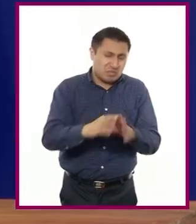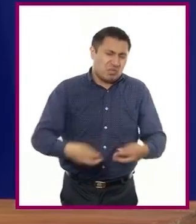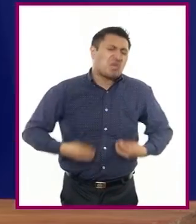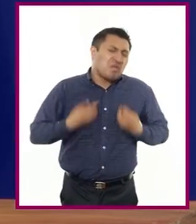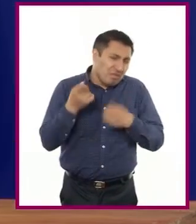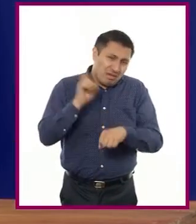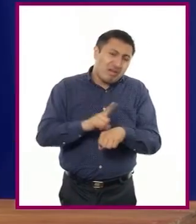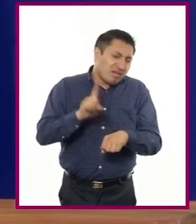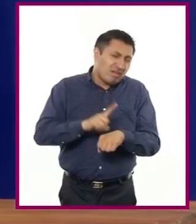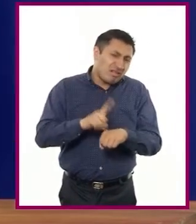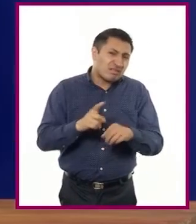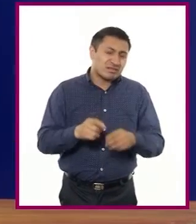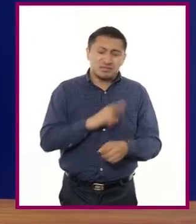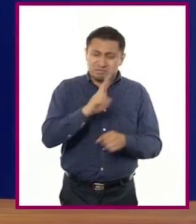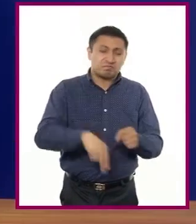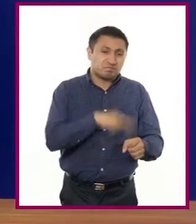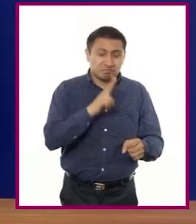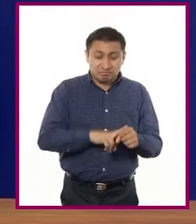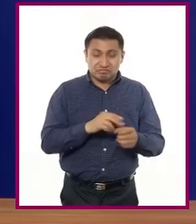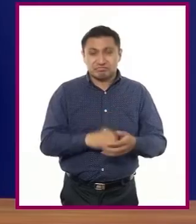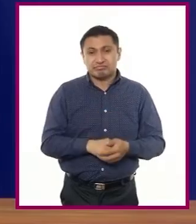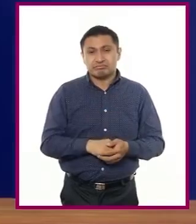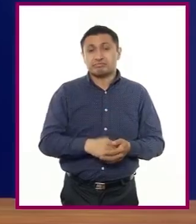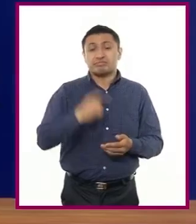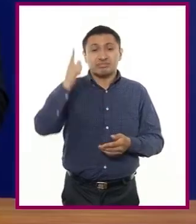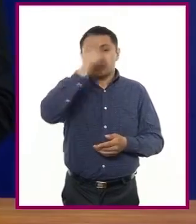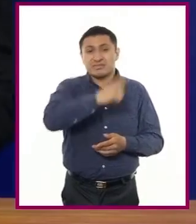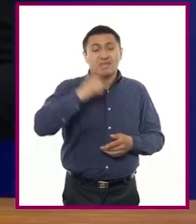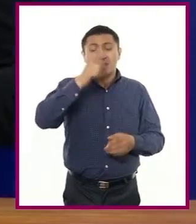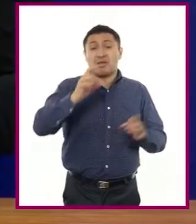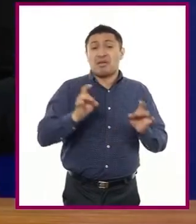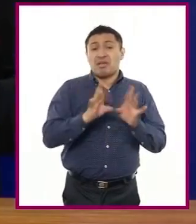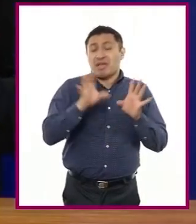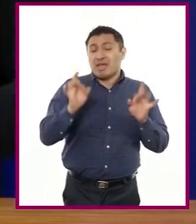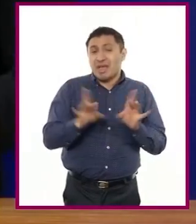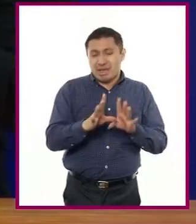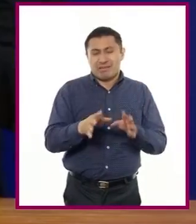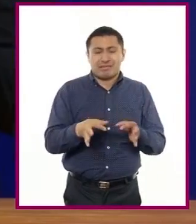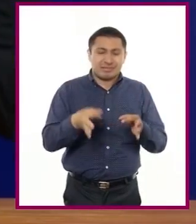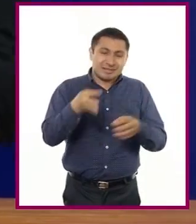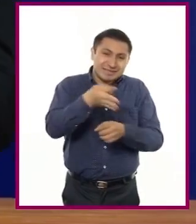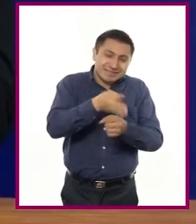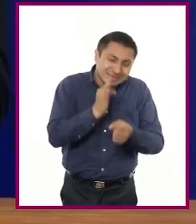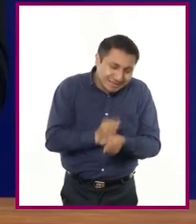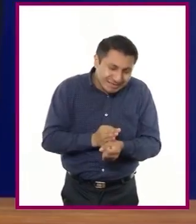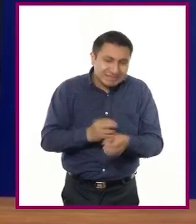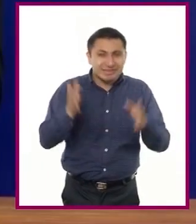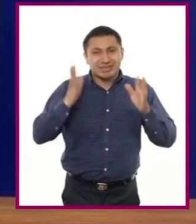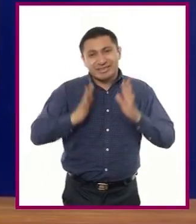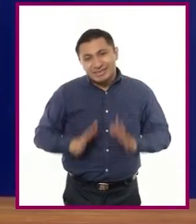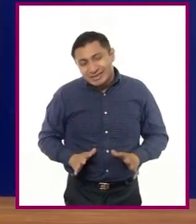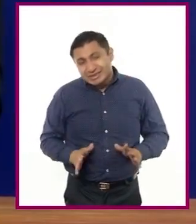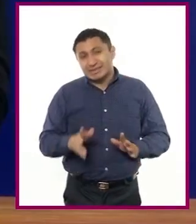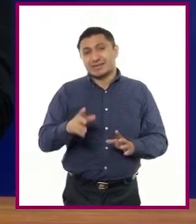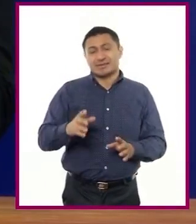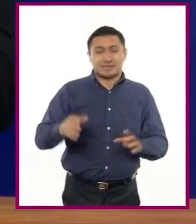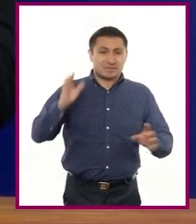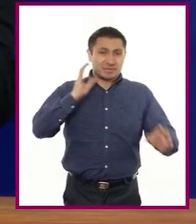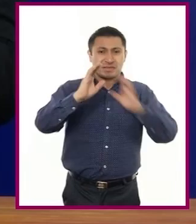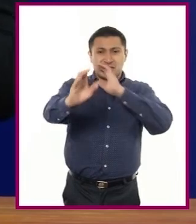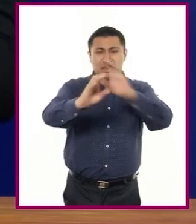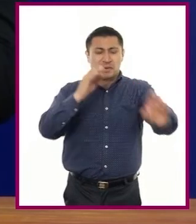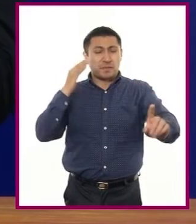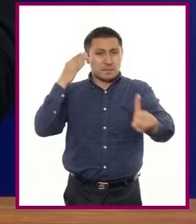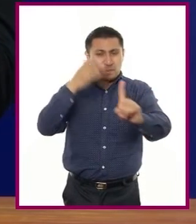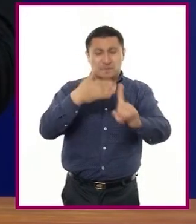cotidiana. El lenguaje coloquial es espontáneo, fresco, logra comunicar, pero tiene la propiedad de tender